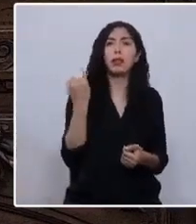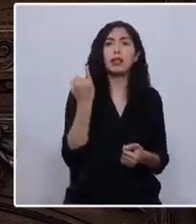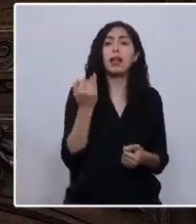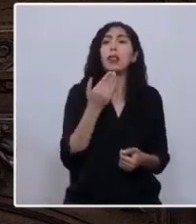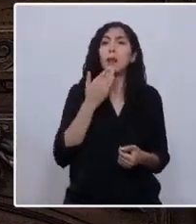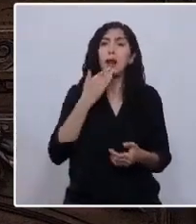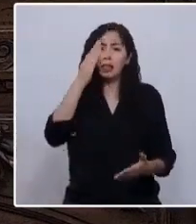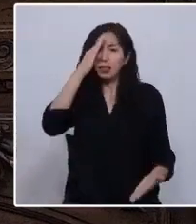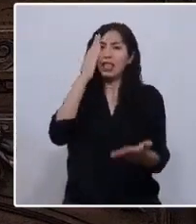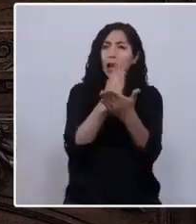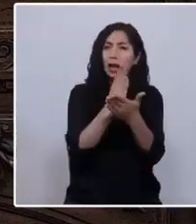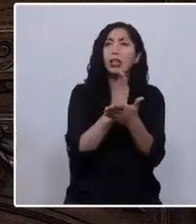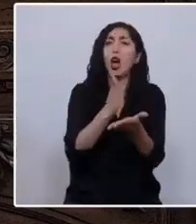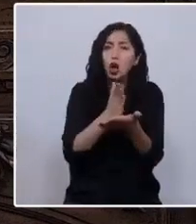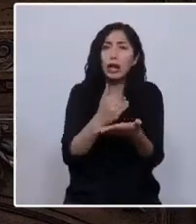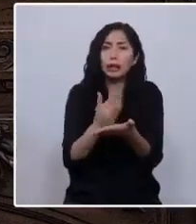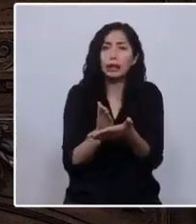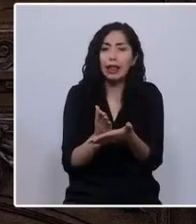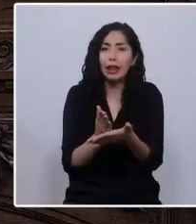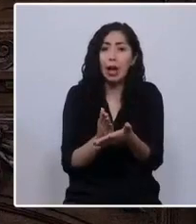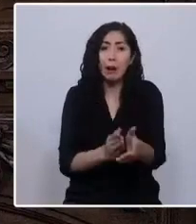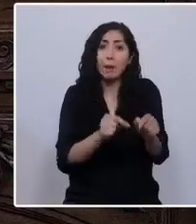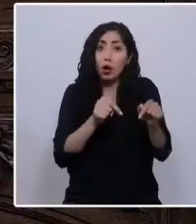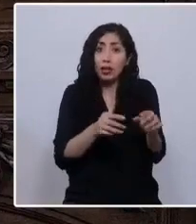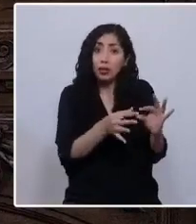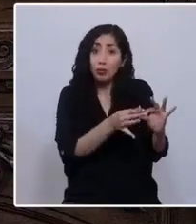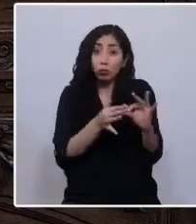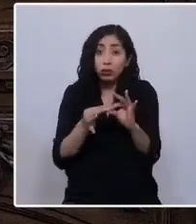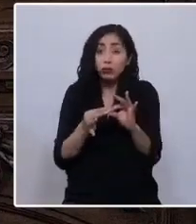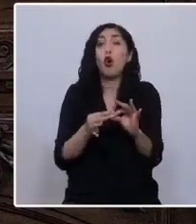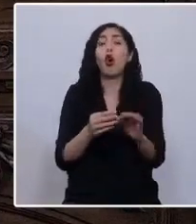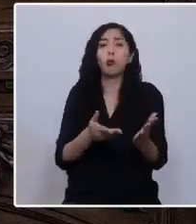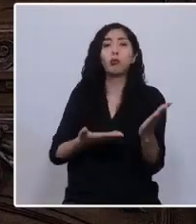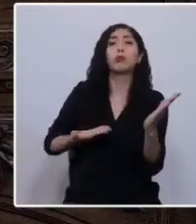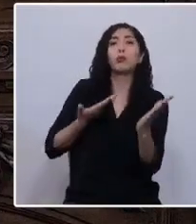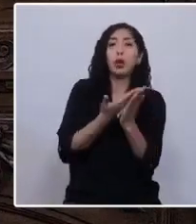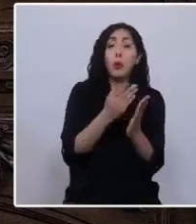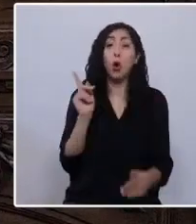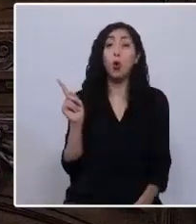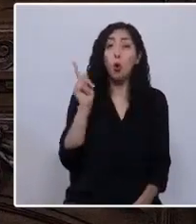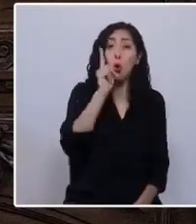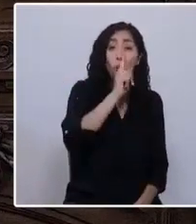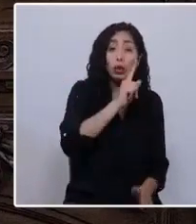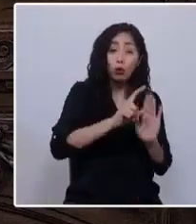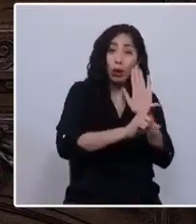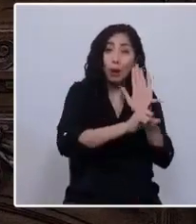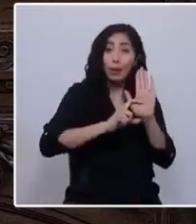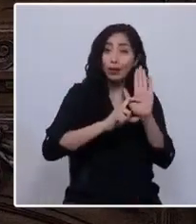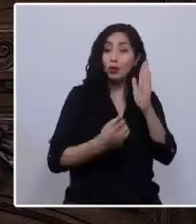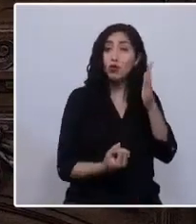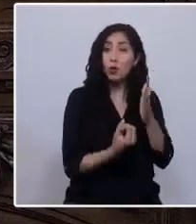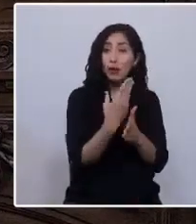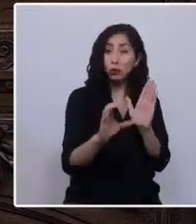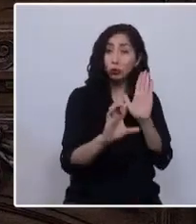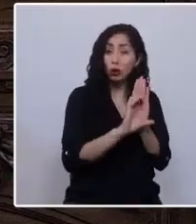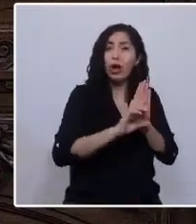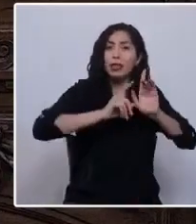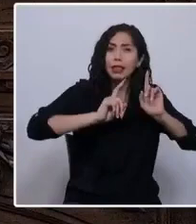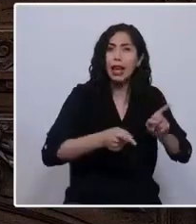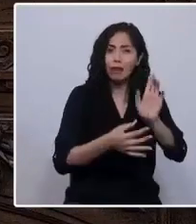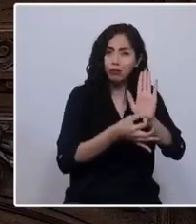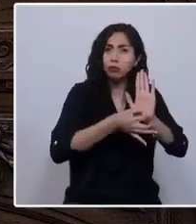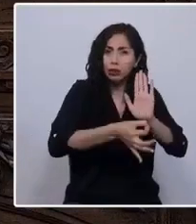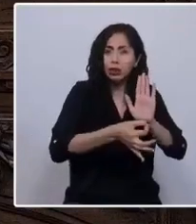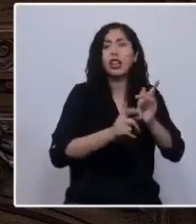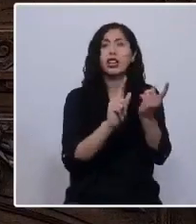directa y organizada por esta razón proponemos que el último capítulo de esta nueva constitución debe establecer que su